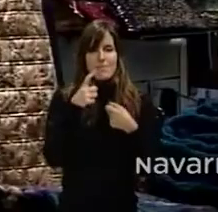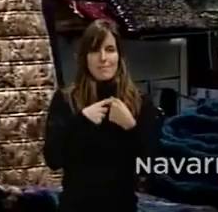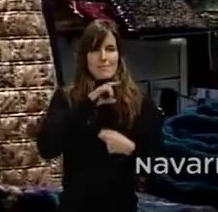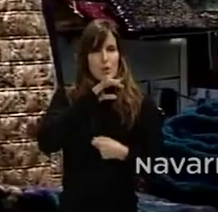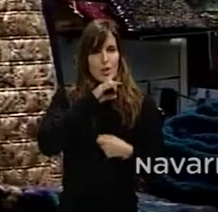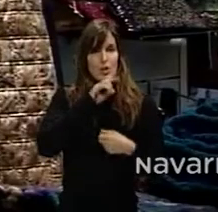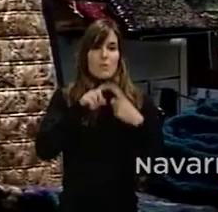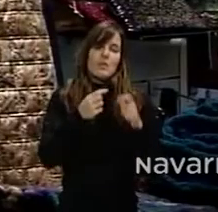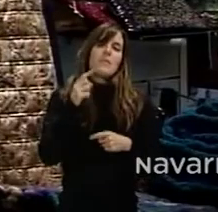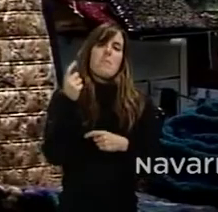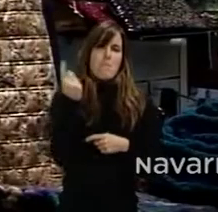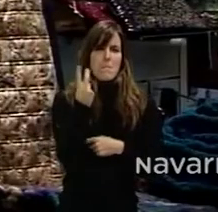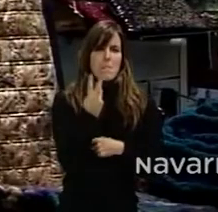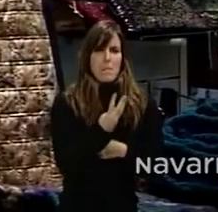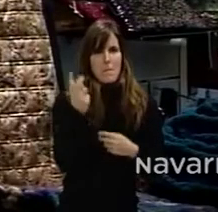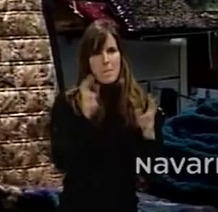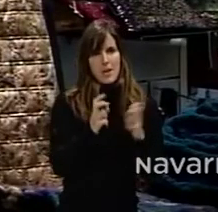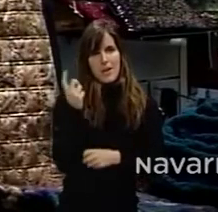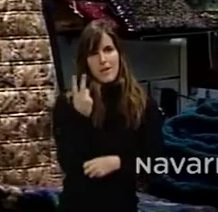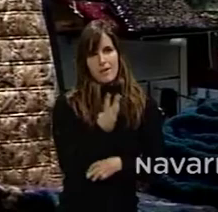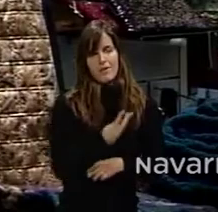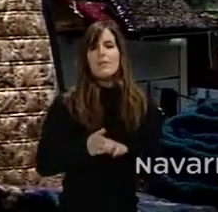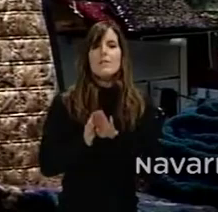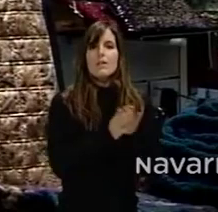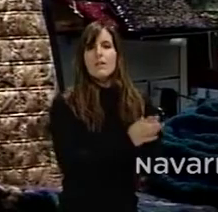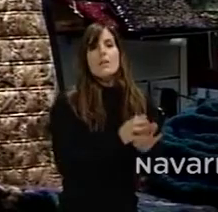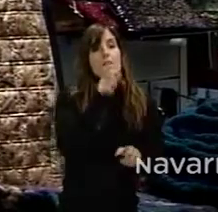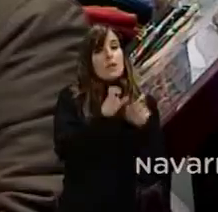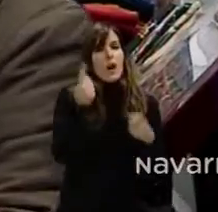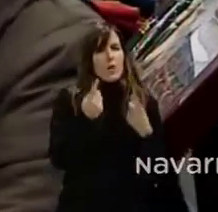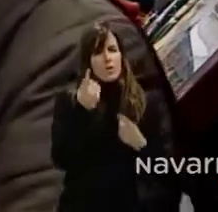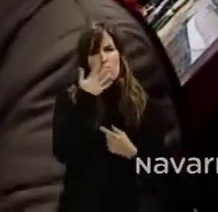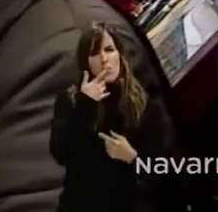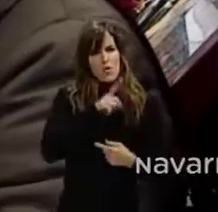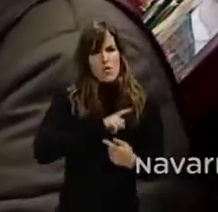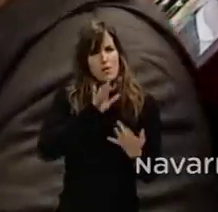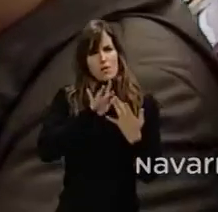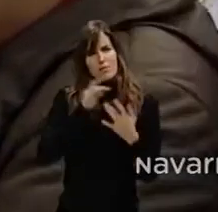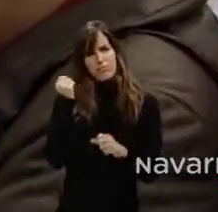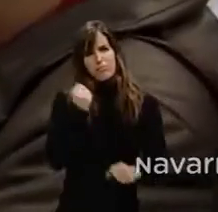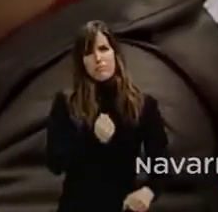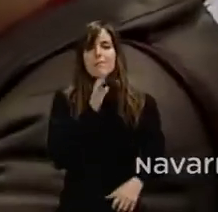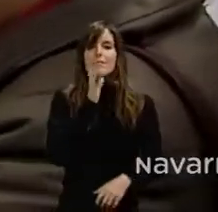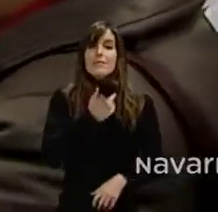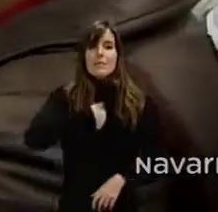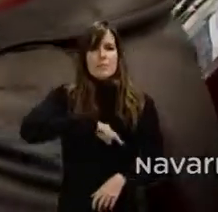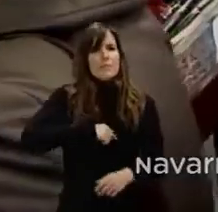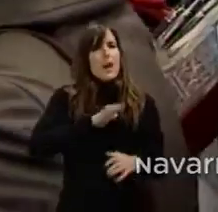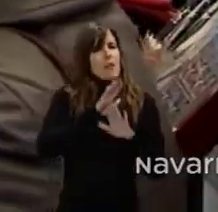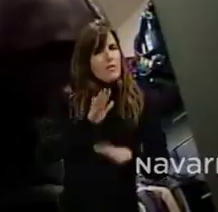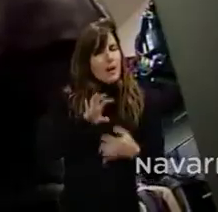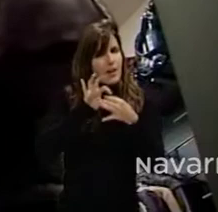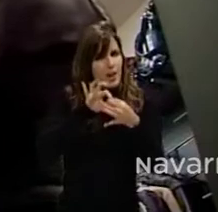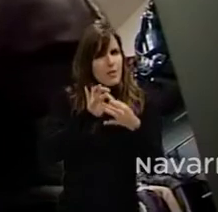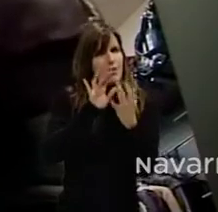te conozcan desde hace tantísimo tiempo es muy grande para nosotras y la verdad es que el trato y la relación que